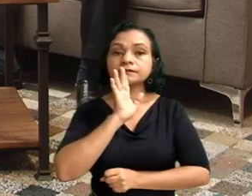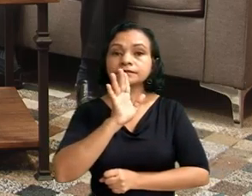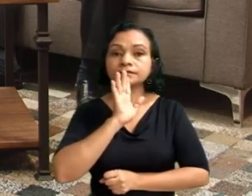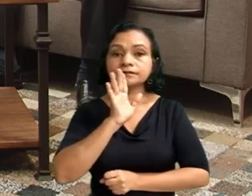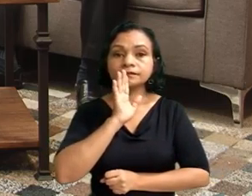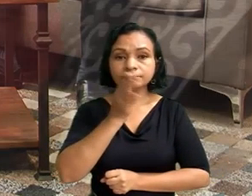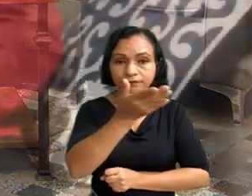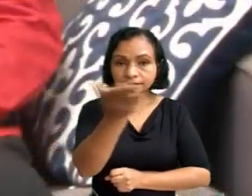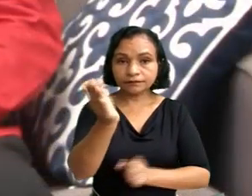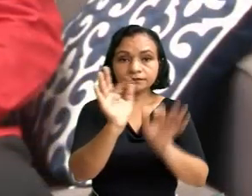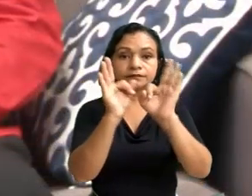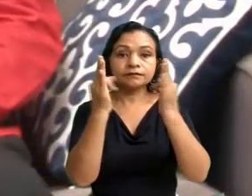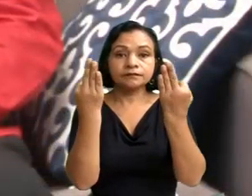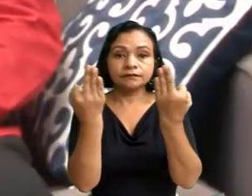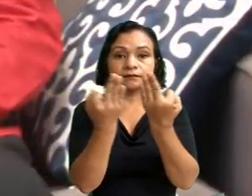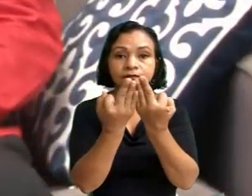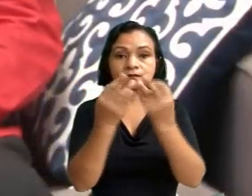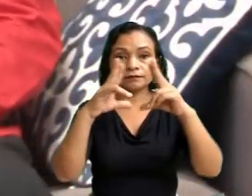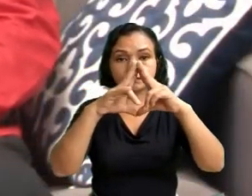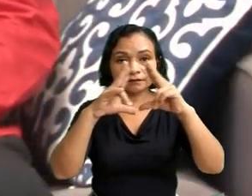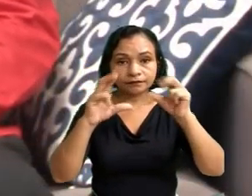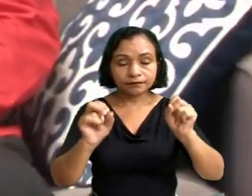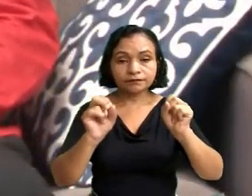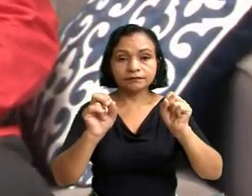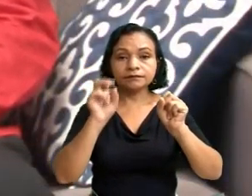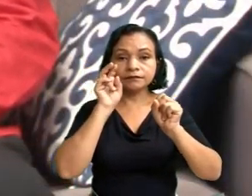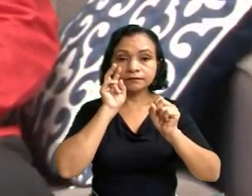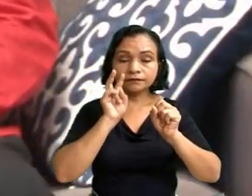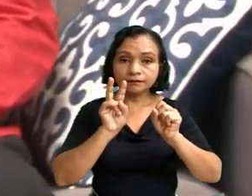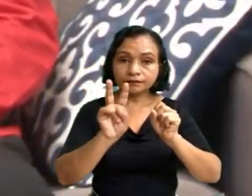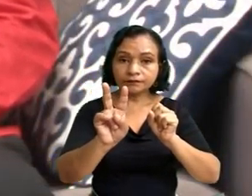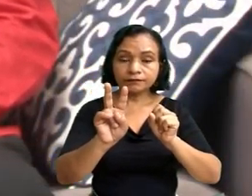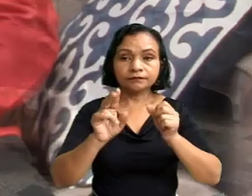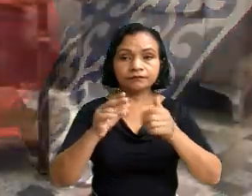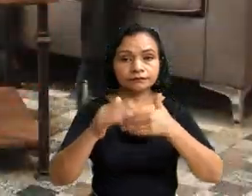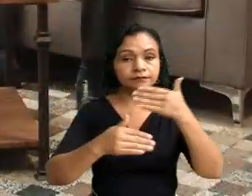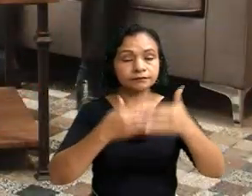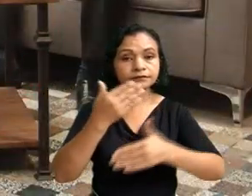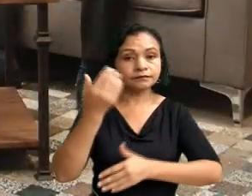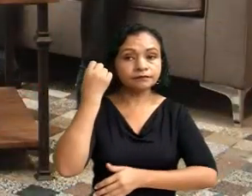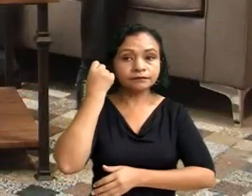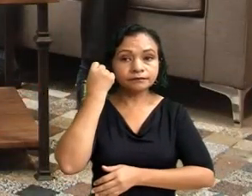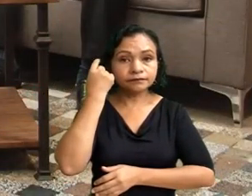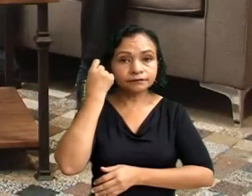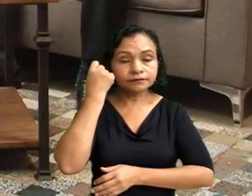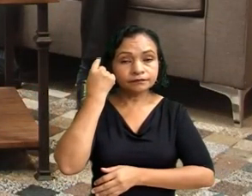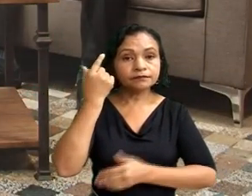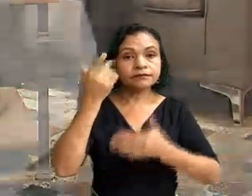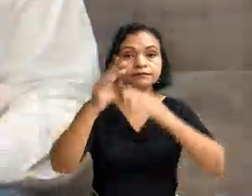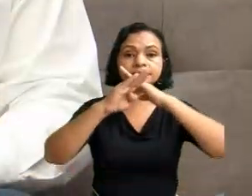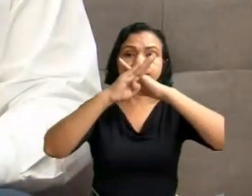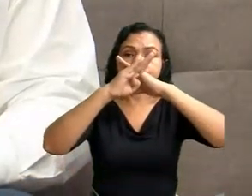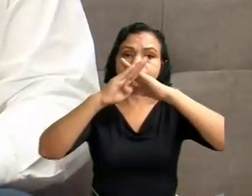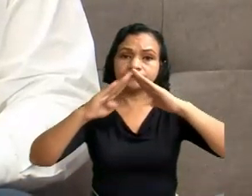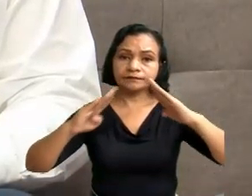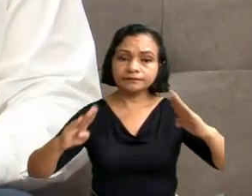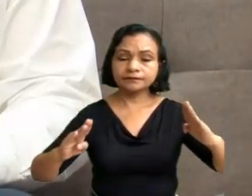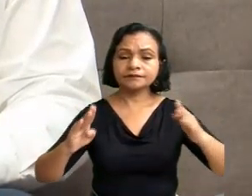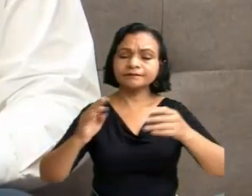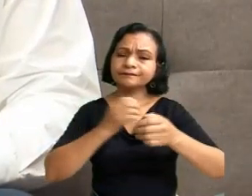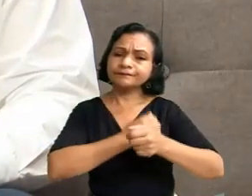familia nicaragüense que nos ve desde sus lugares un proceso de entendimiento los procesos de la paz proceso de la